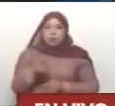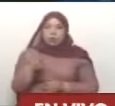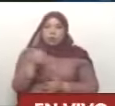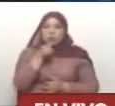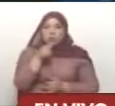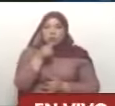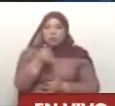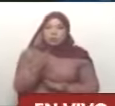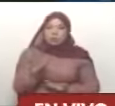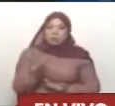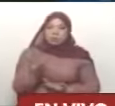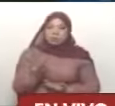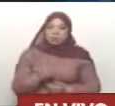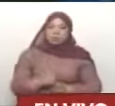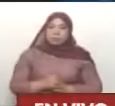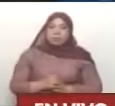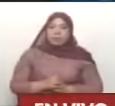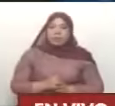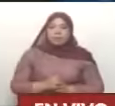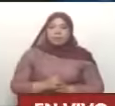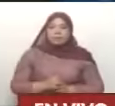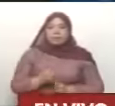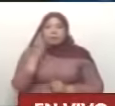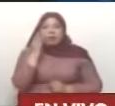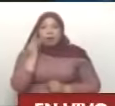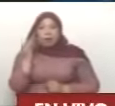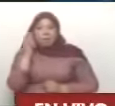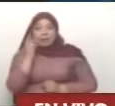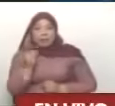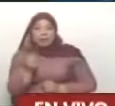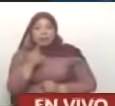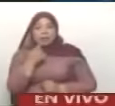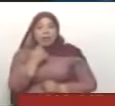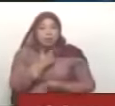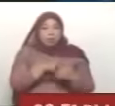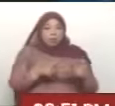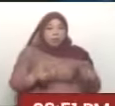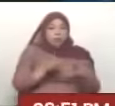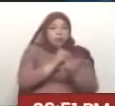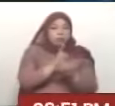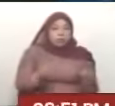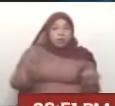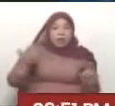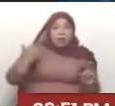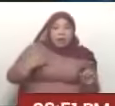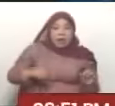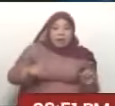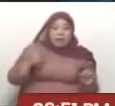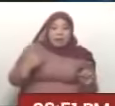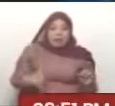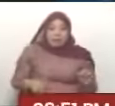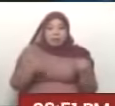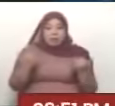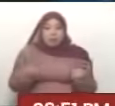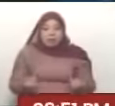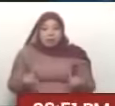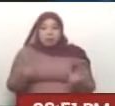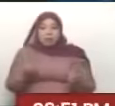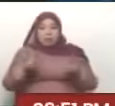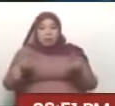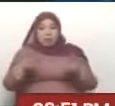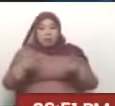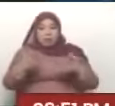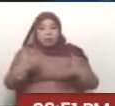fórmula y se debatan entre las experiencias ultraliberales, como el caso de Argentina, la Godarria, que cree que este tema